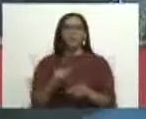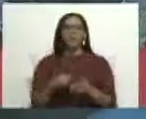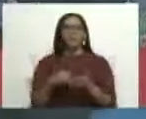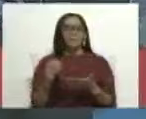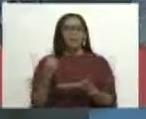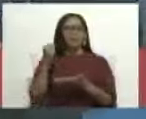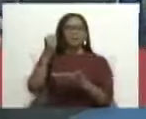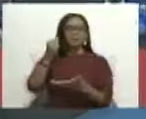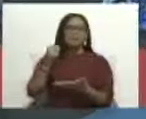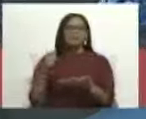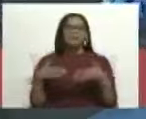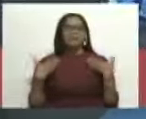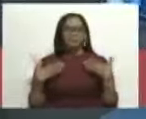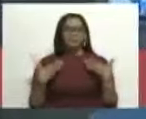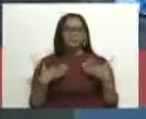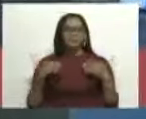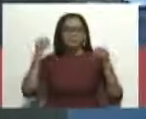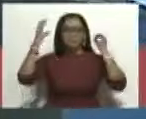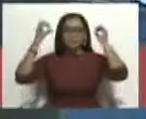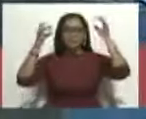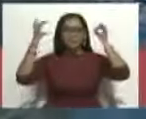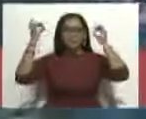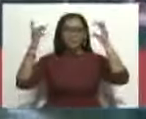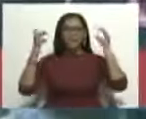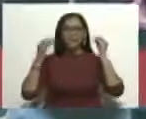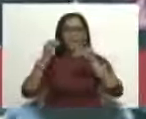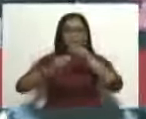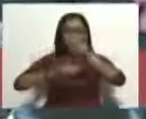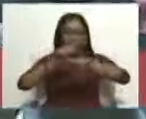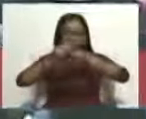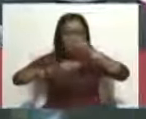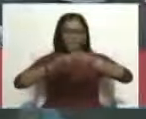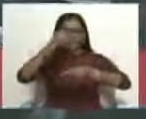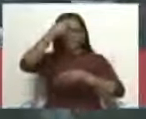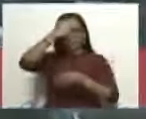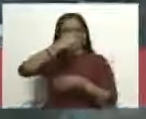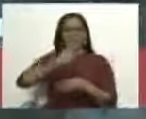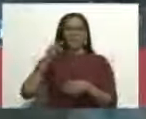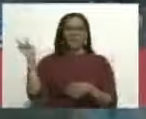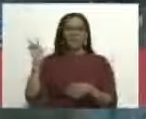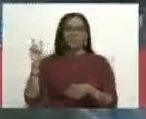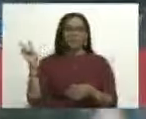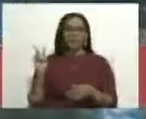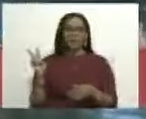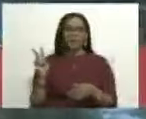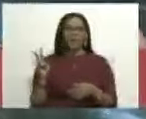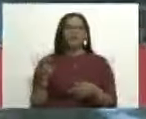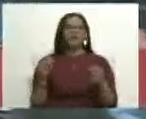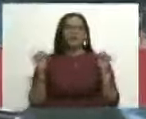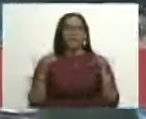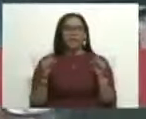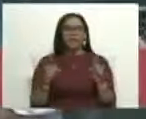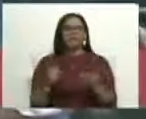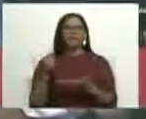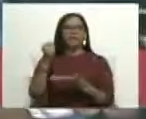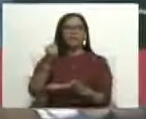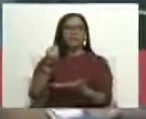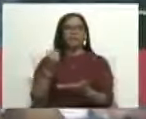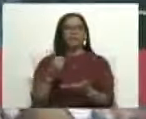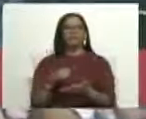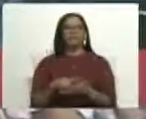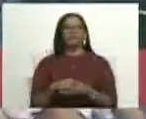galardonar la inventiva y la vocación creadora del pueblo de Venezuela. En esta edición de la entrega de los